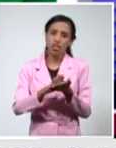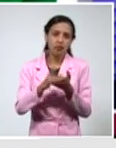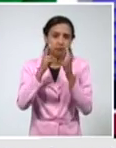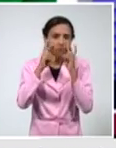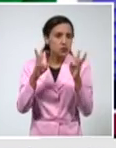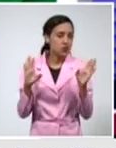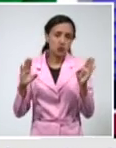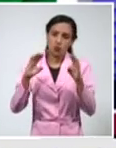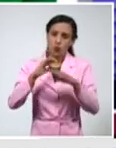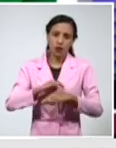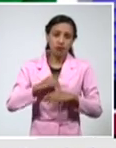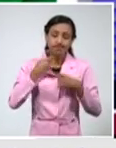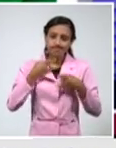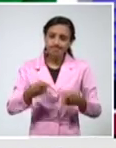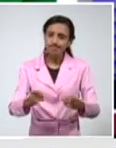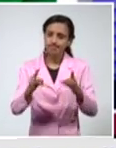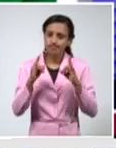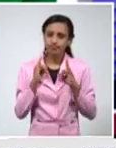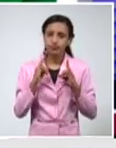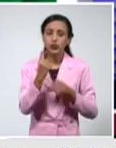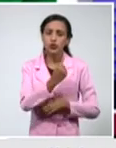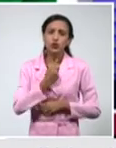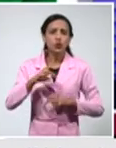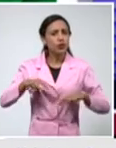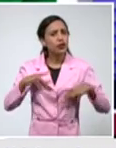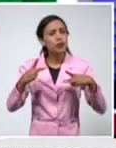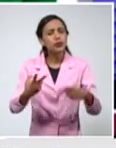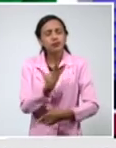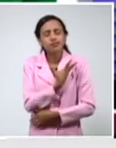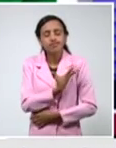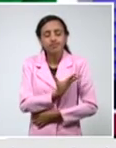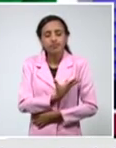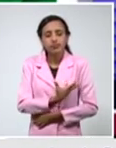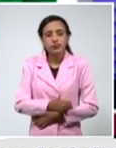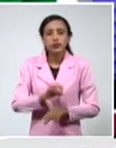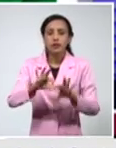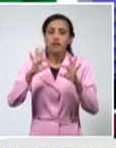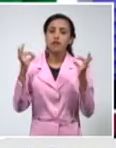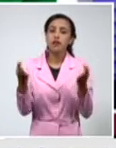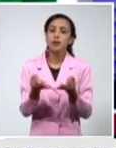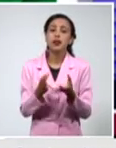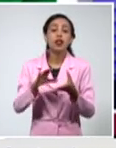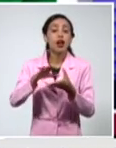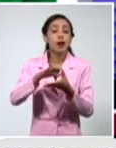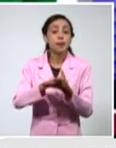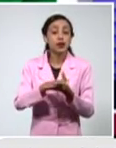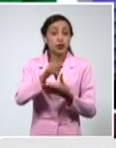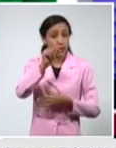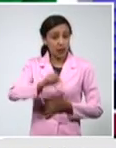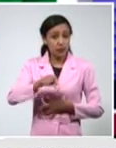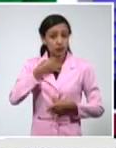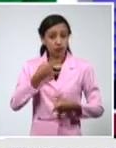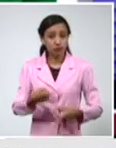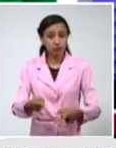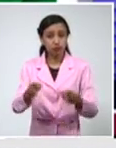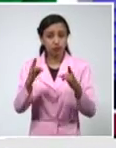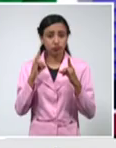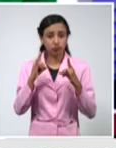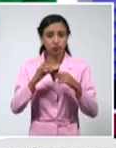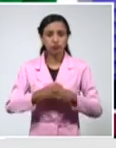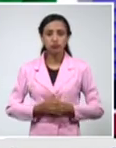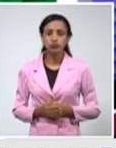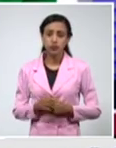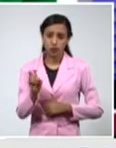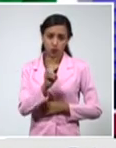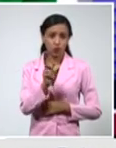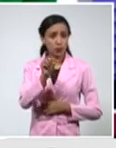cardiopulmonar. Reiteramos nuestras condolencias a familiares y amistades de estas 2 personas